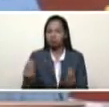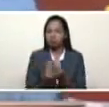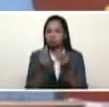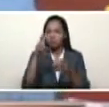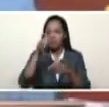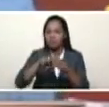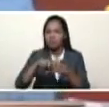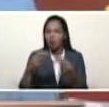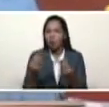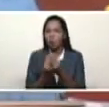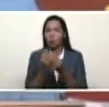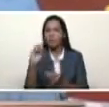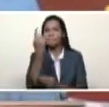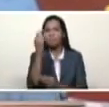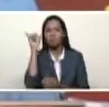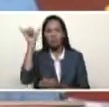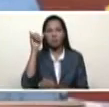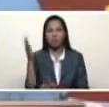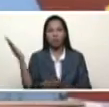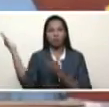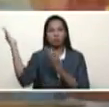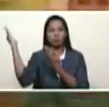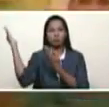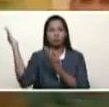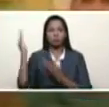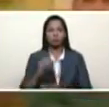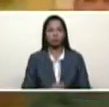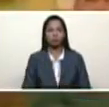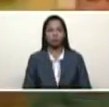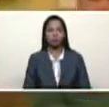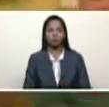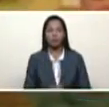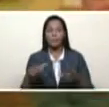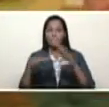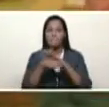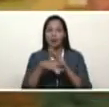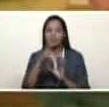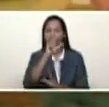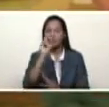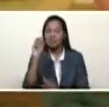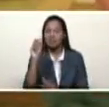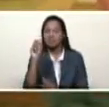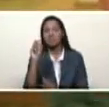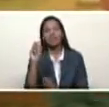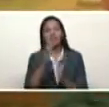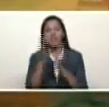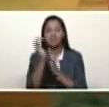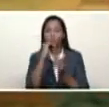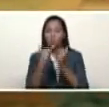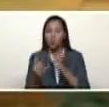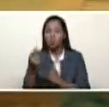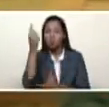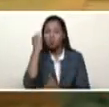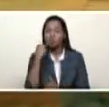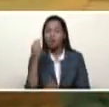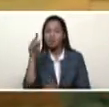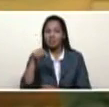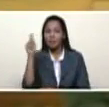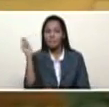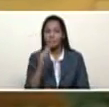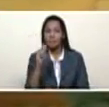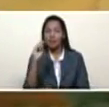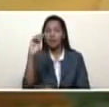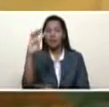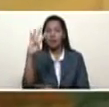de Miraflores. Primer video, adelante. Martes 30 de abril, último día de este mes número